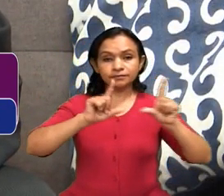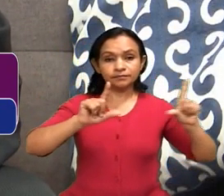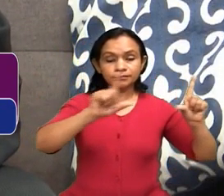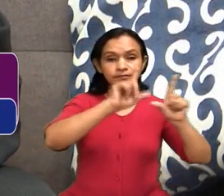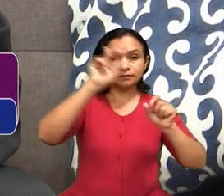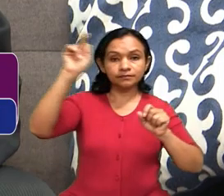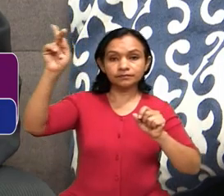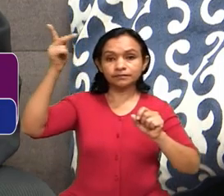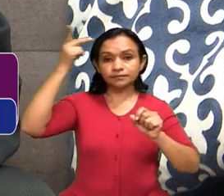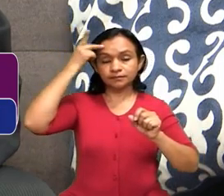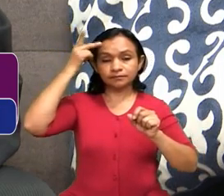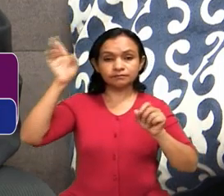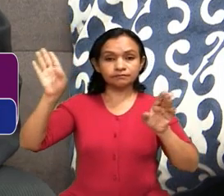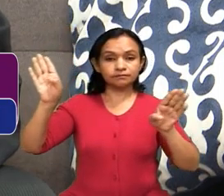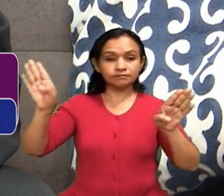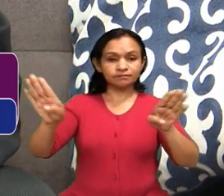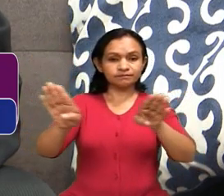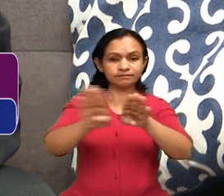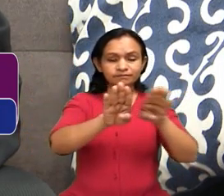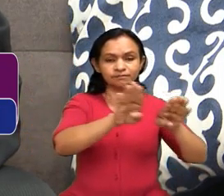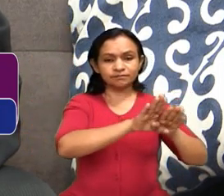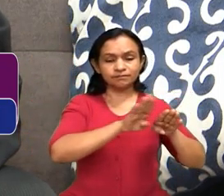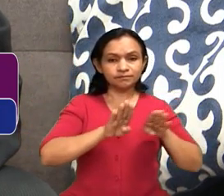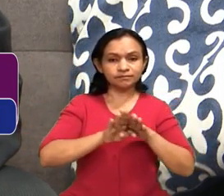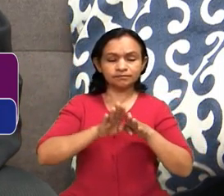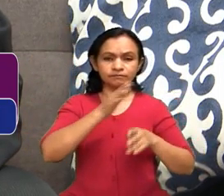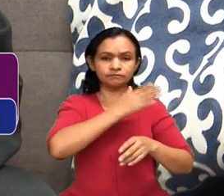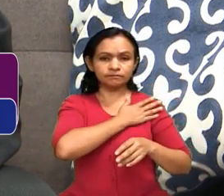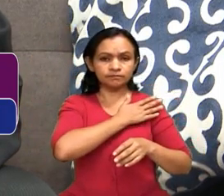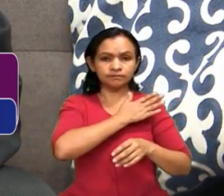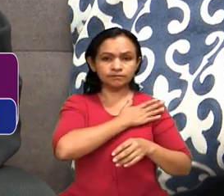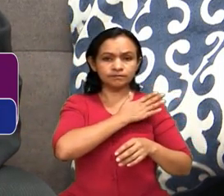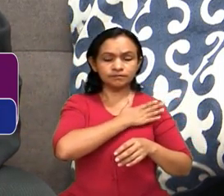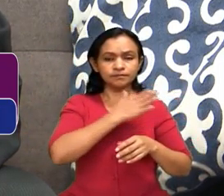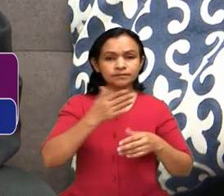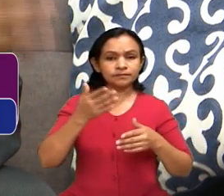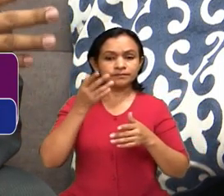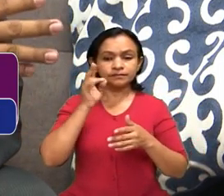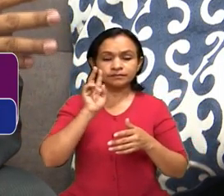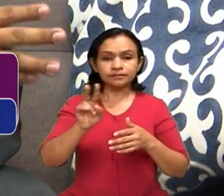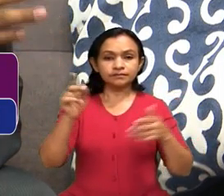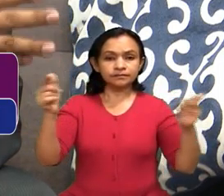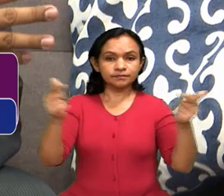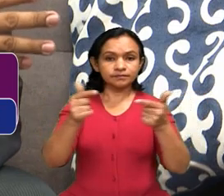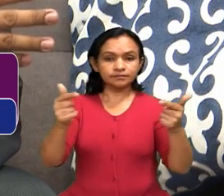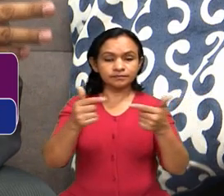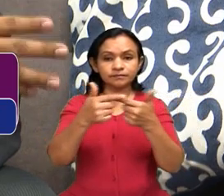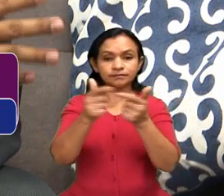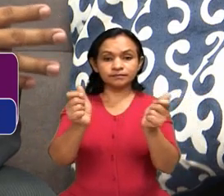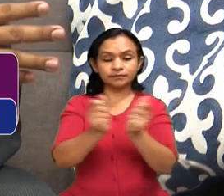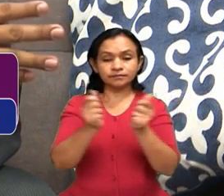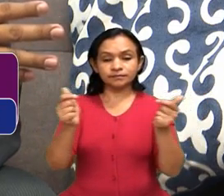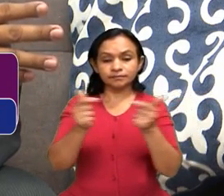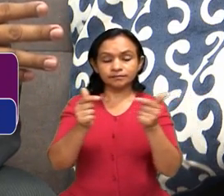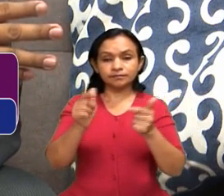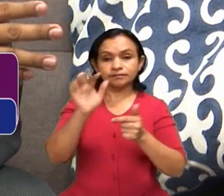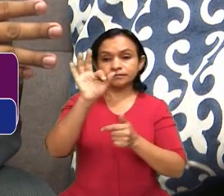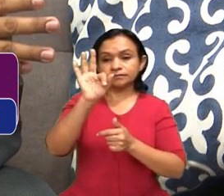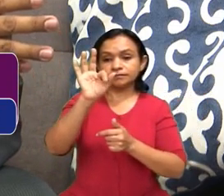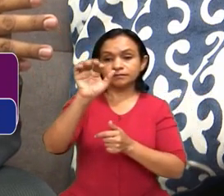políticos se cierran, la dictadura somocista frente a una guerrilla, un movimiento guerrillero como es el Frente